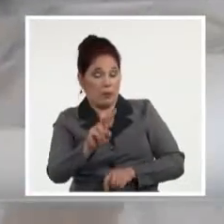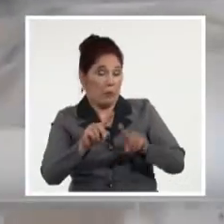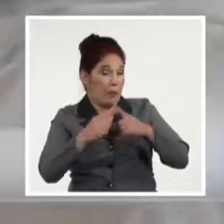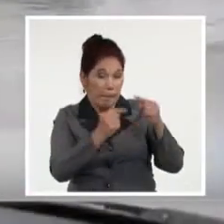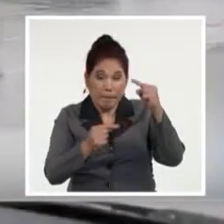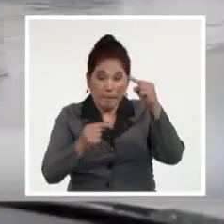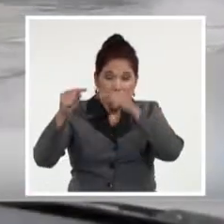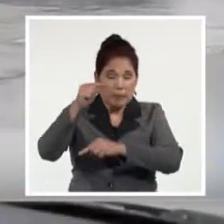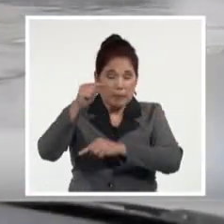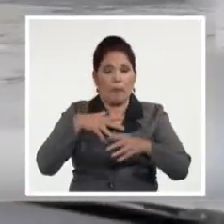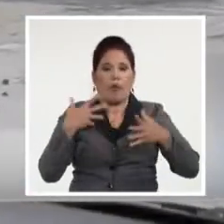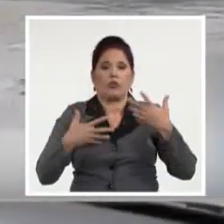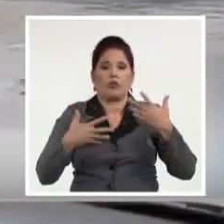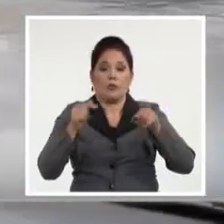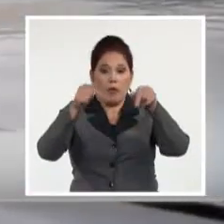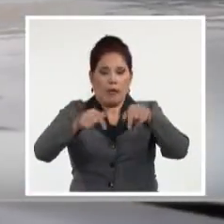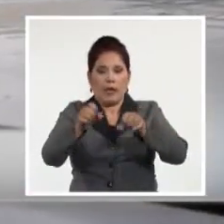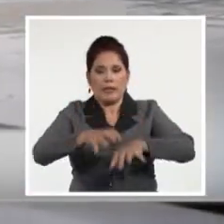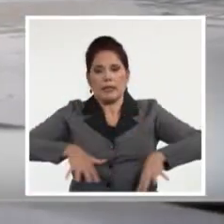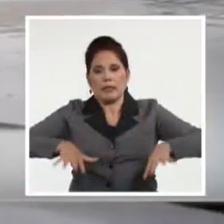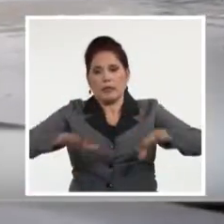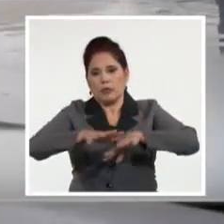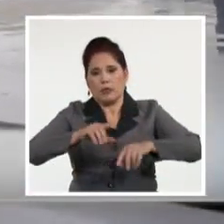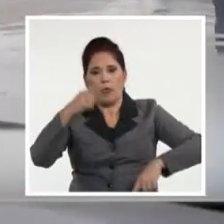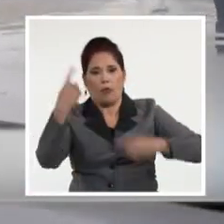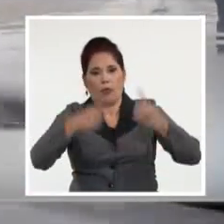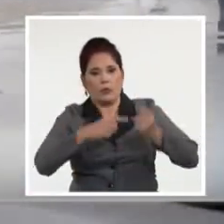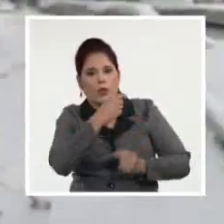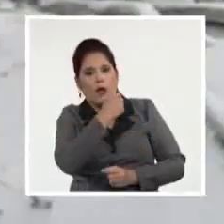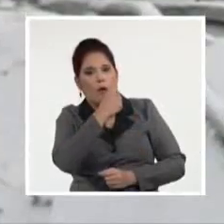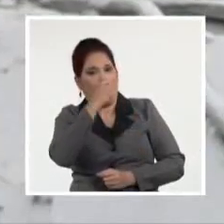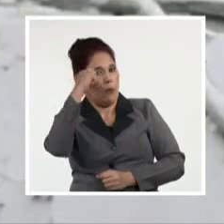todo, los motivos del actual conflicto con Ucrania y la